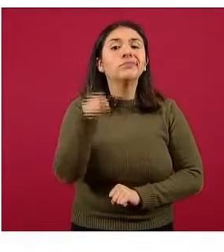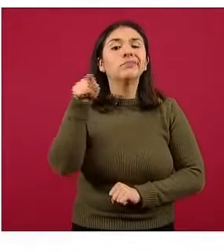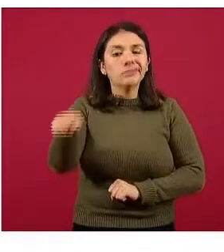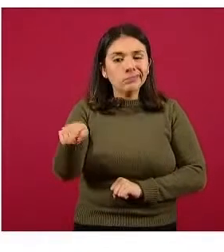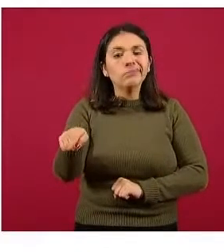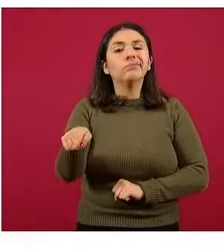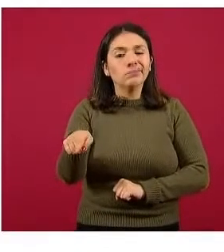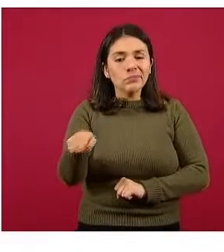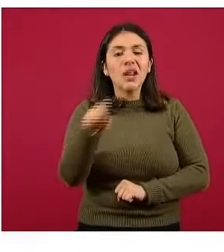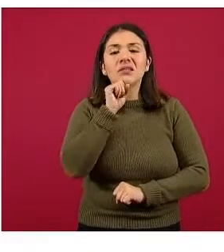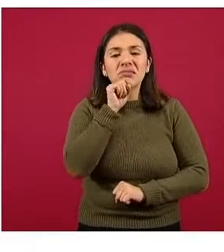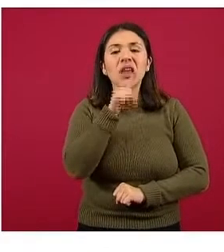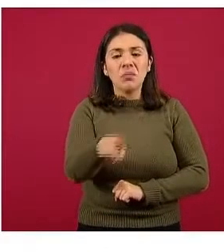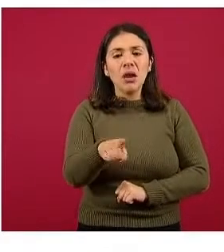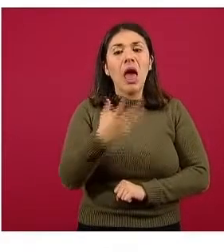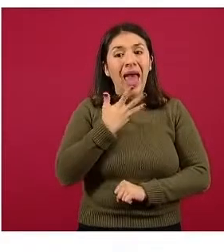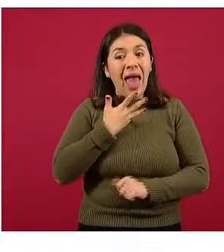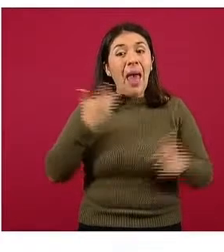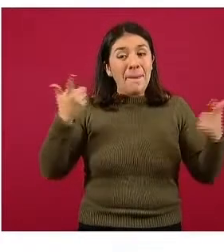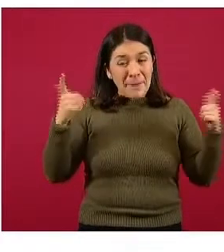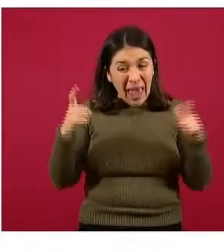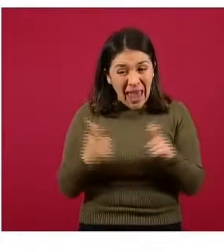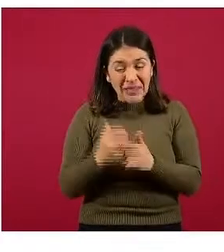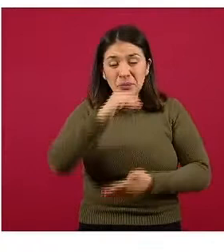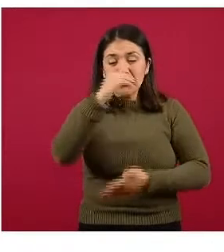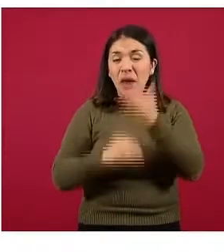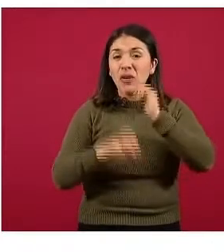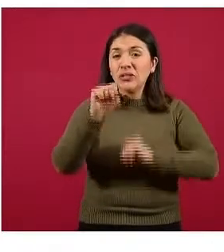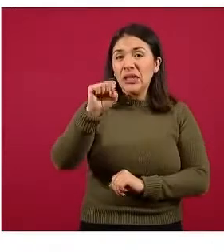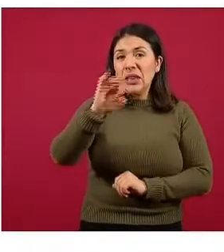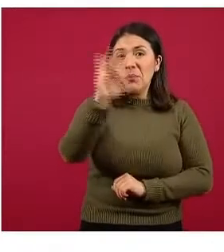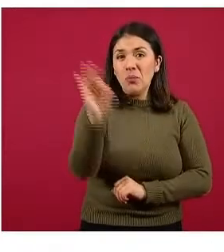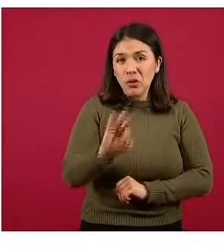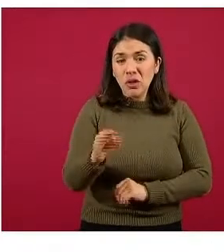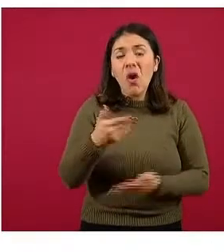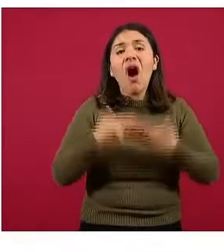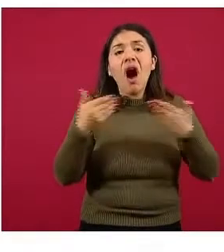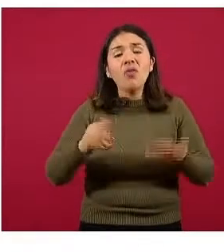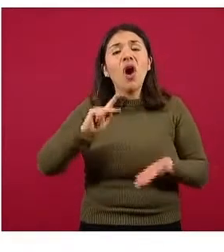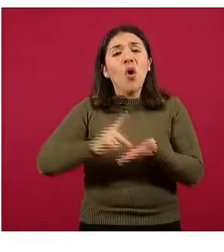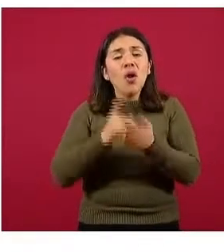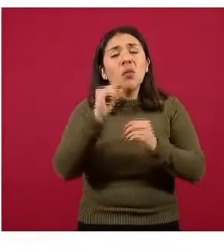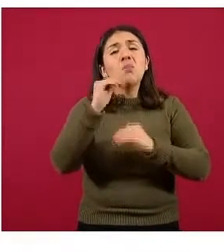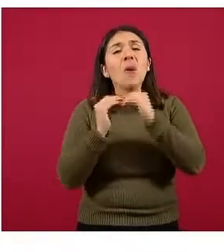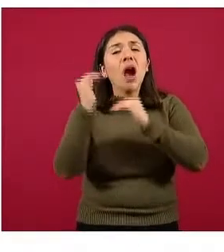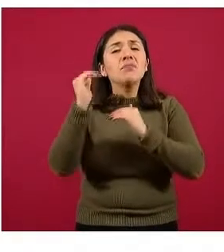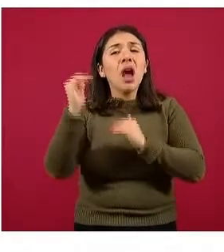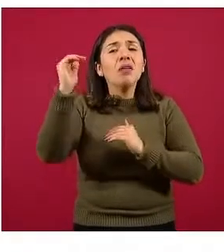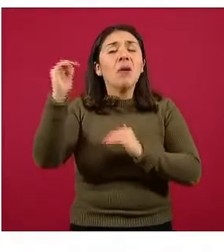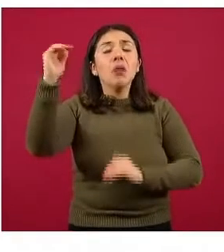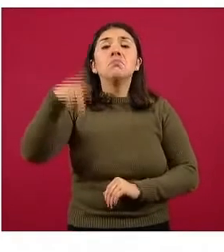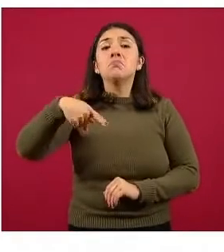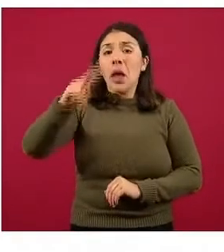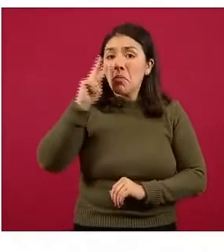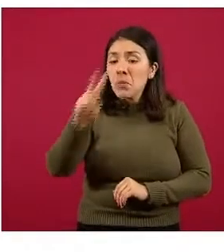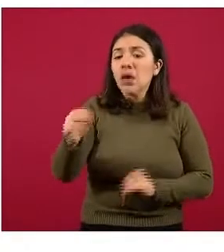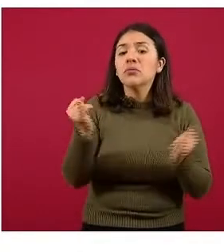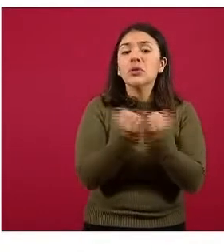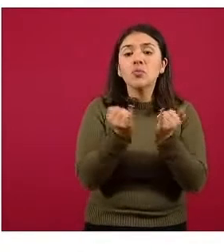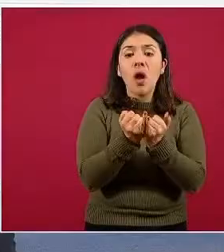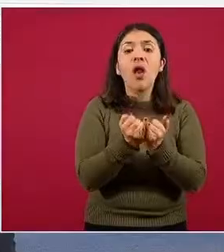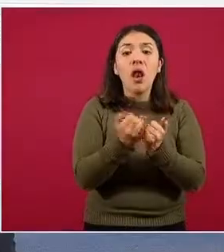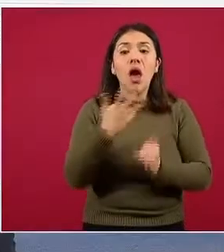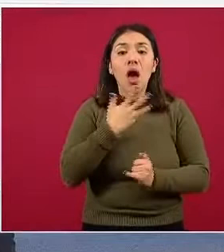logró también disminuciones de hasta el menos 60% y va incrementando poco a poco. Sin embargo, también se observa